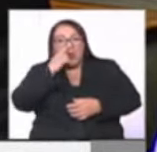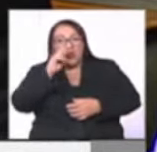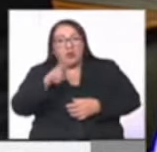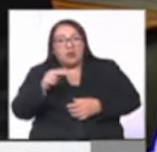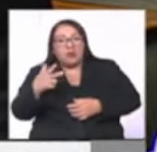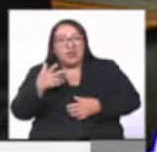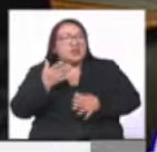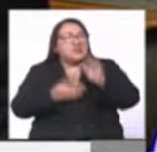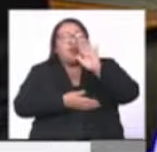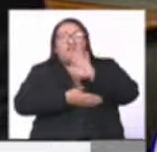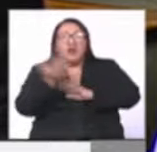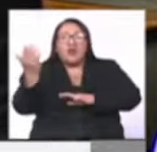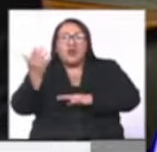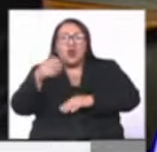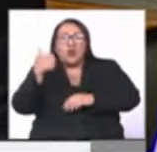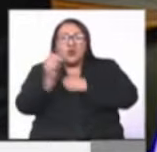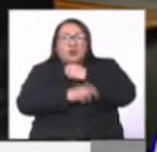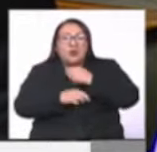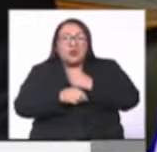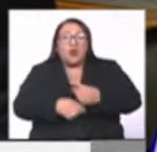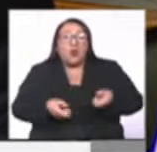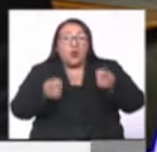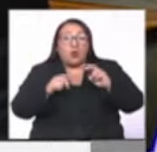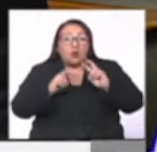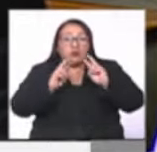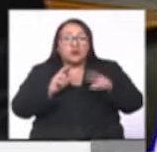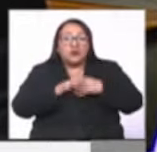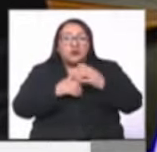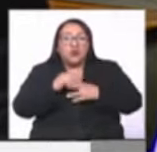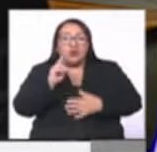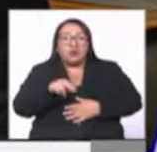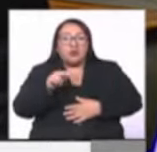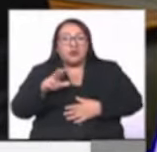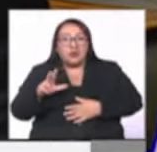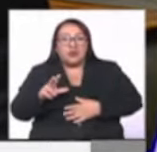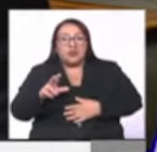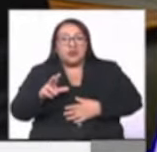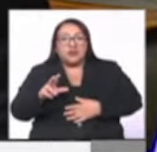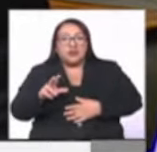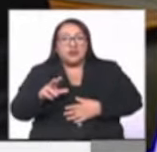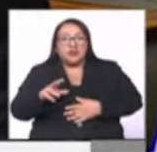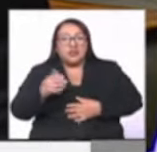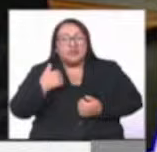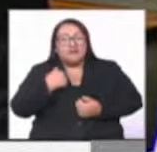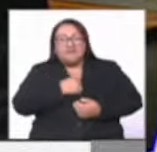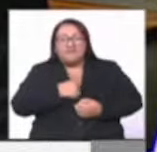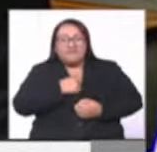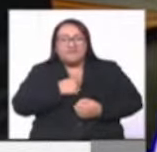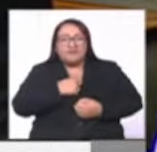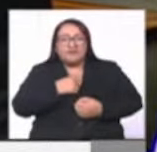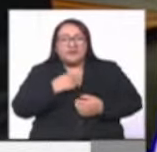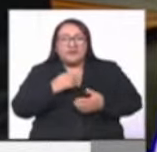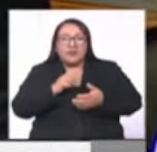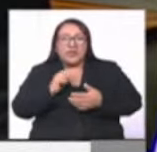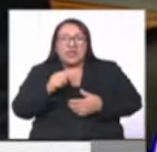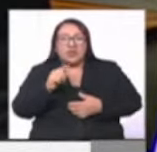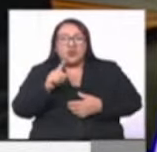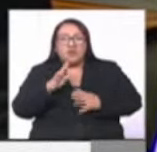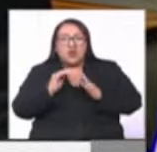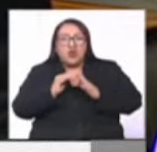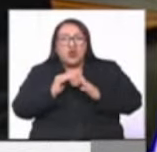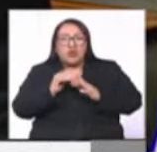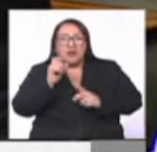no es difícil suponer que cuando se actualice la cifra a todo el 2023 debamos lamentar que nos hayan dejado casi un millón de